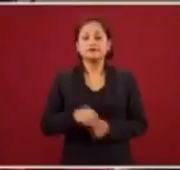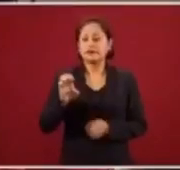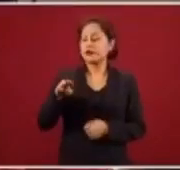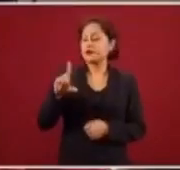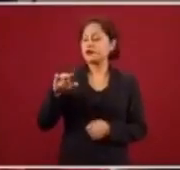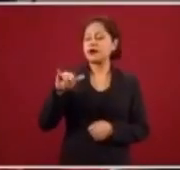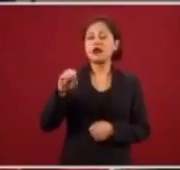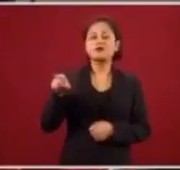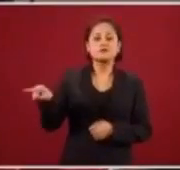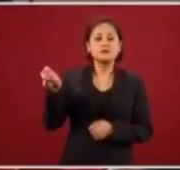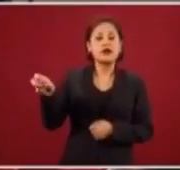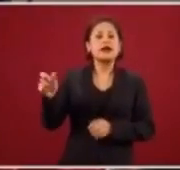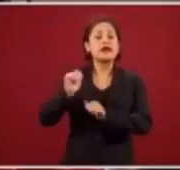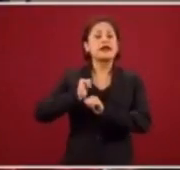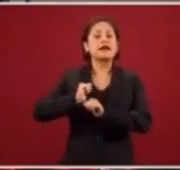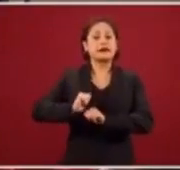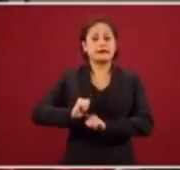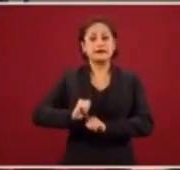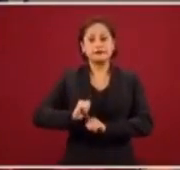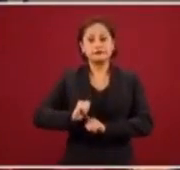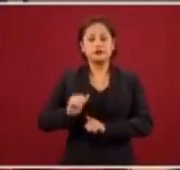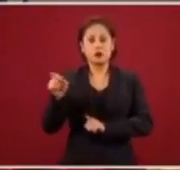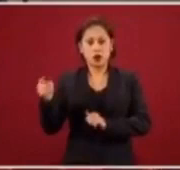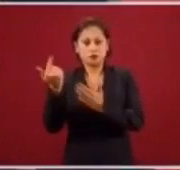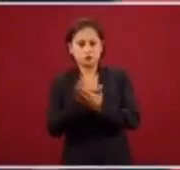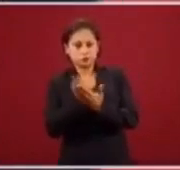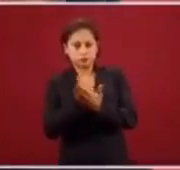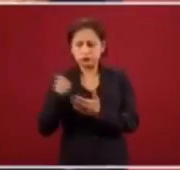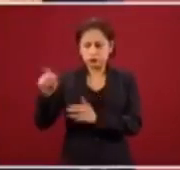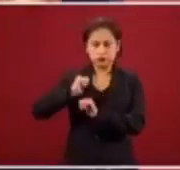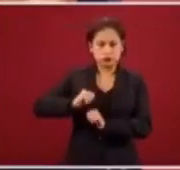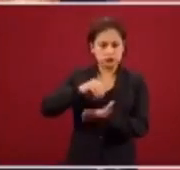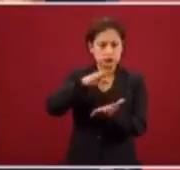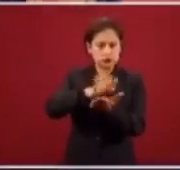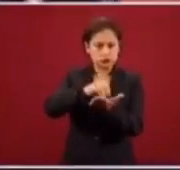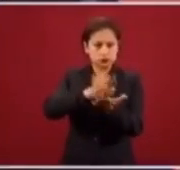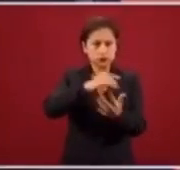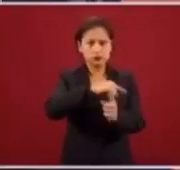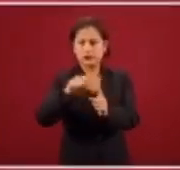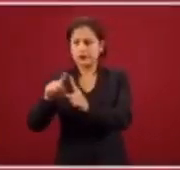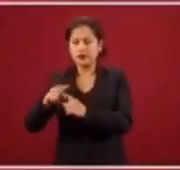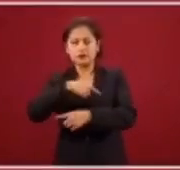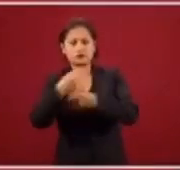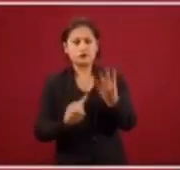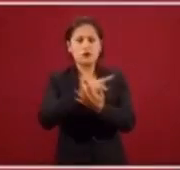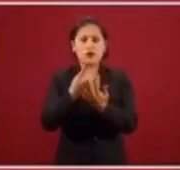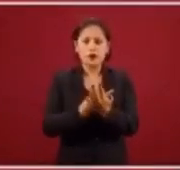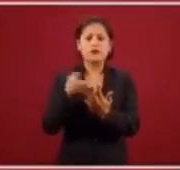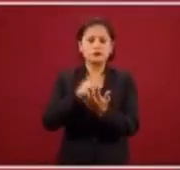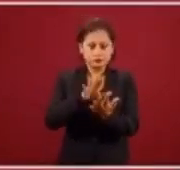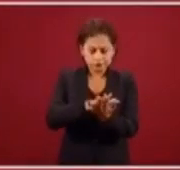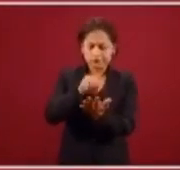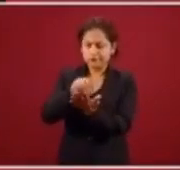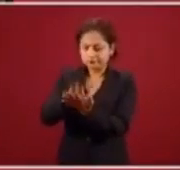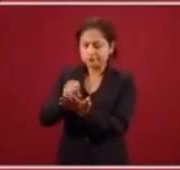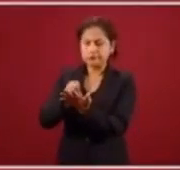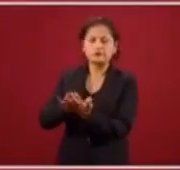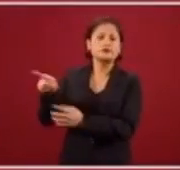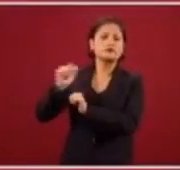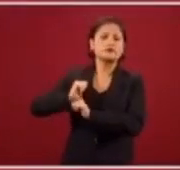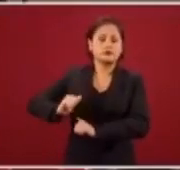Emiliano, que él es el encargado, que se tienen padrones de todos los programas y queremos darlos a conocer. Van a ser